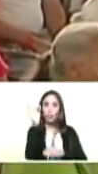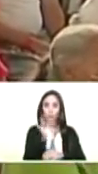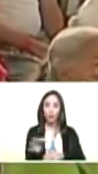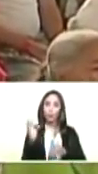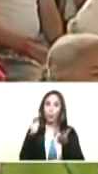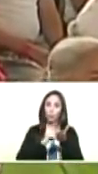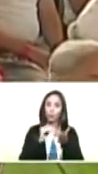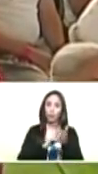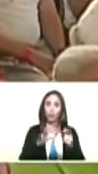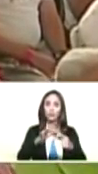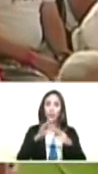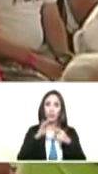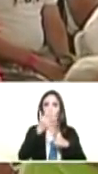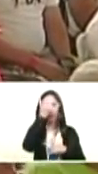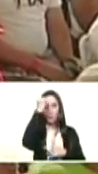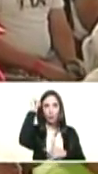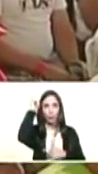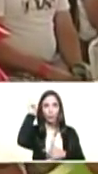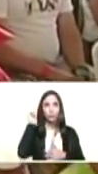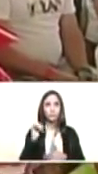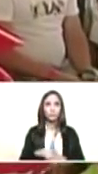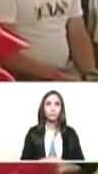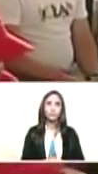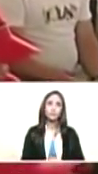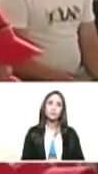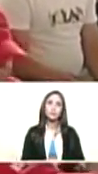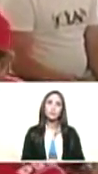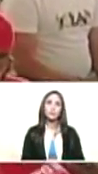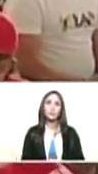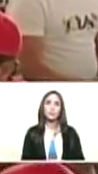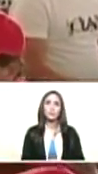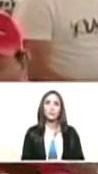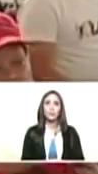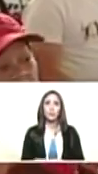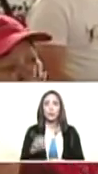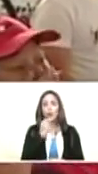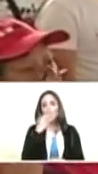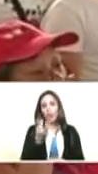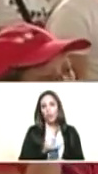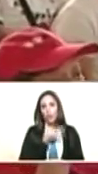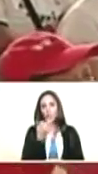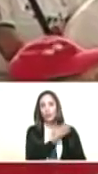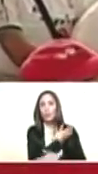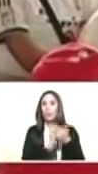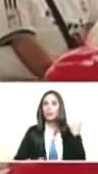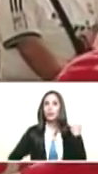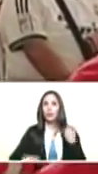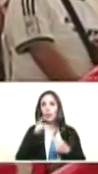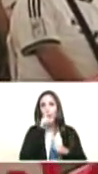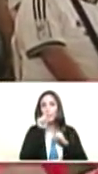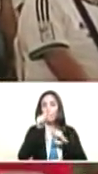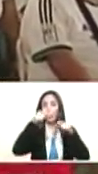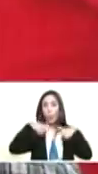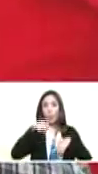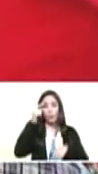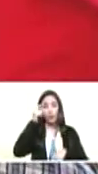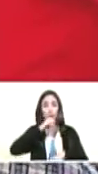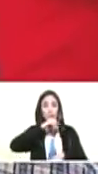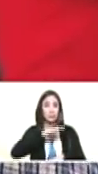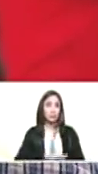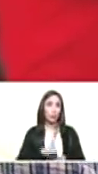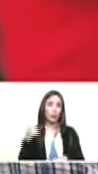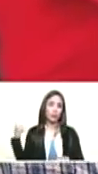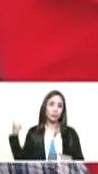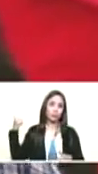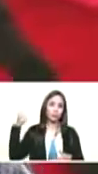pueblo de Yaracuy. Bueno, muy buenas tardes, presidente. En primer lugar, hoy es un día histórico. Hay que